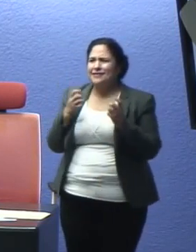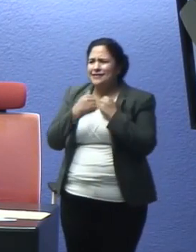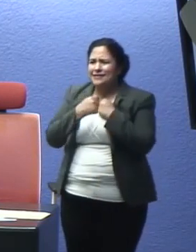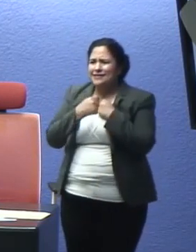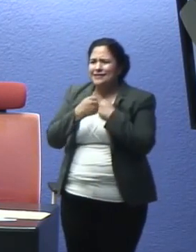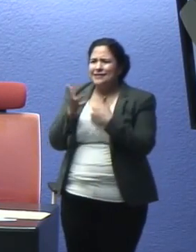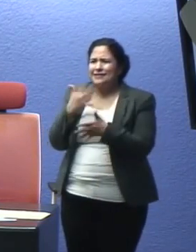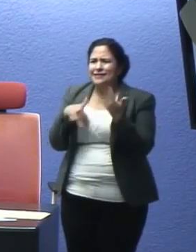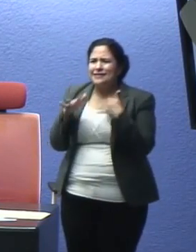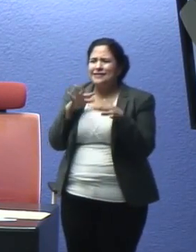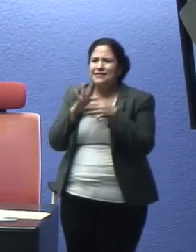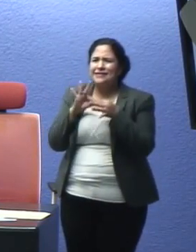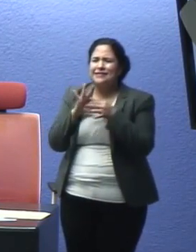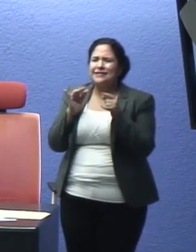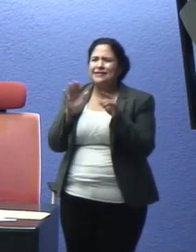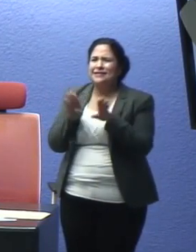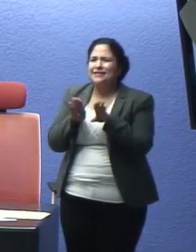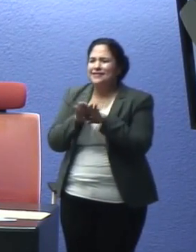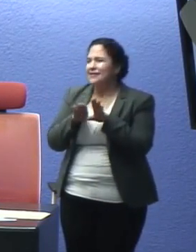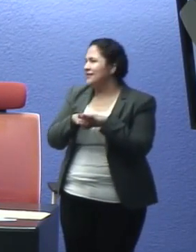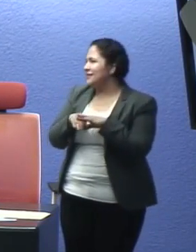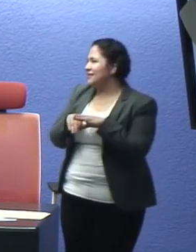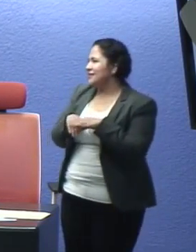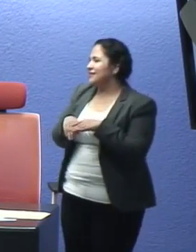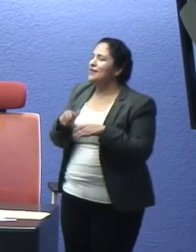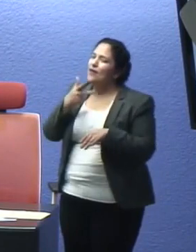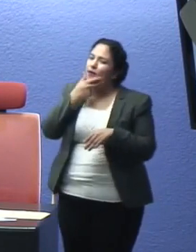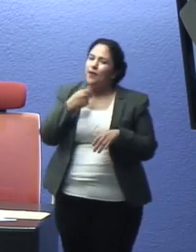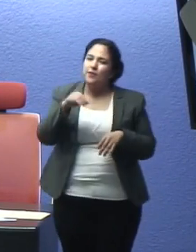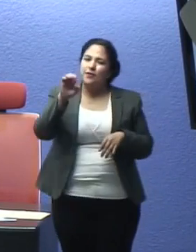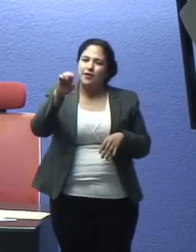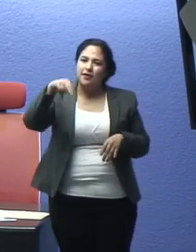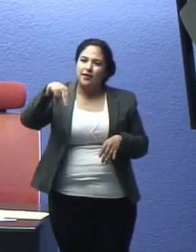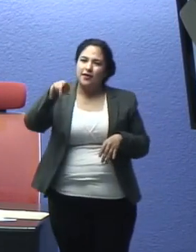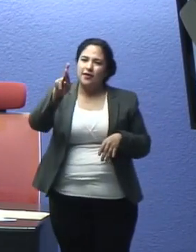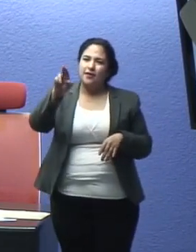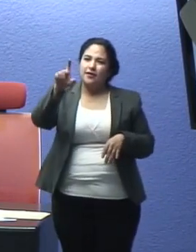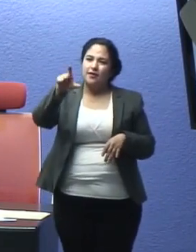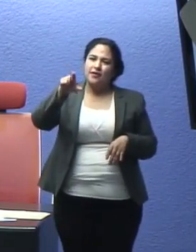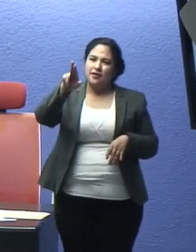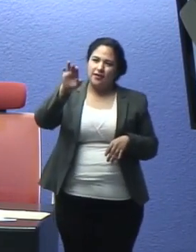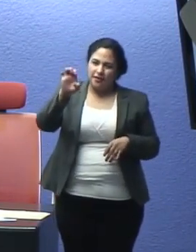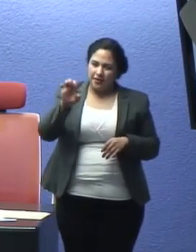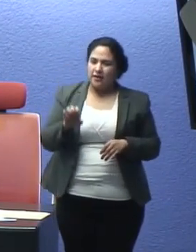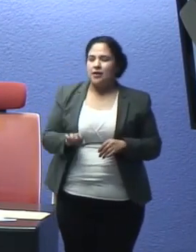Creo que Enrique quiere empezar. Pues yo nada más pienso que es divide y vencerás, ¿no?